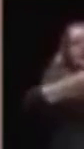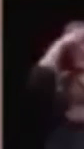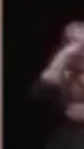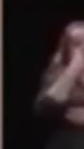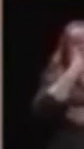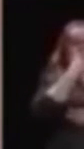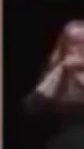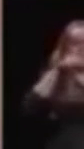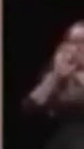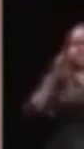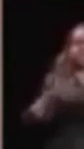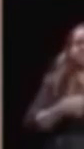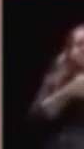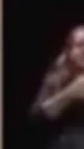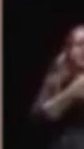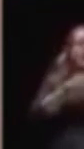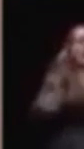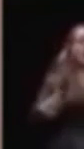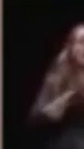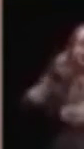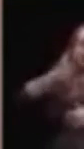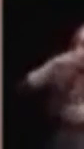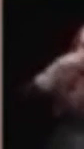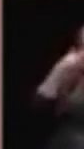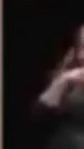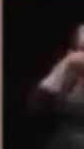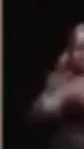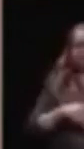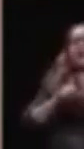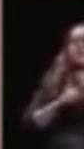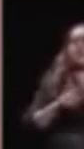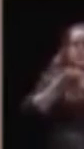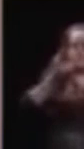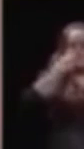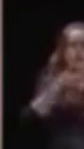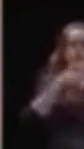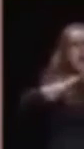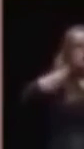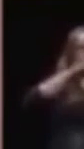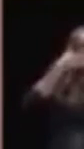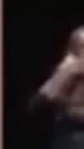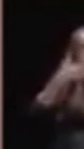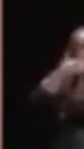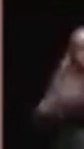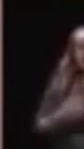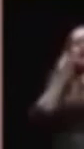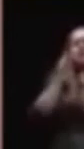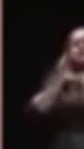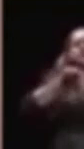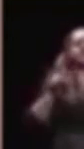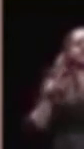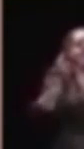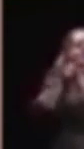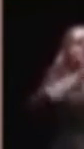ha demostrado que con disciplina y buen mando e incentivos es capaz de controlar